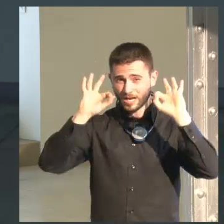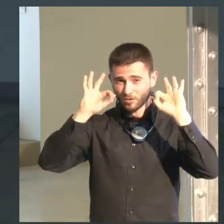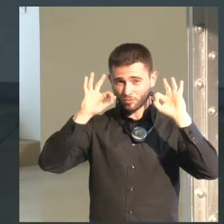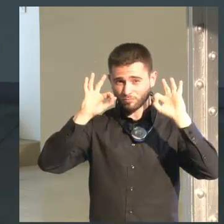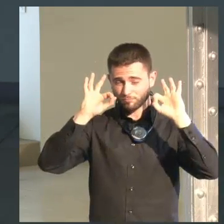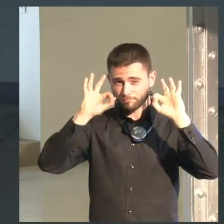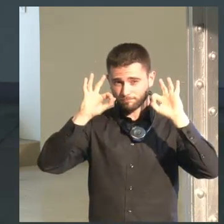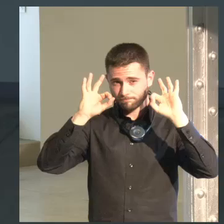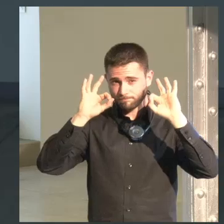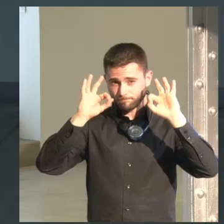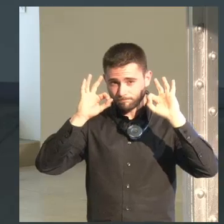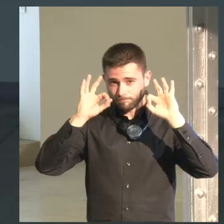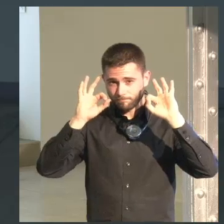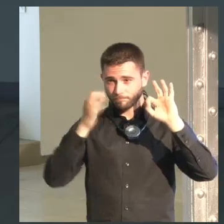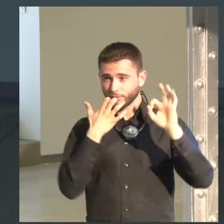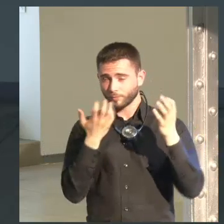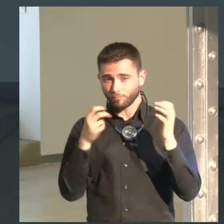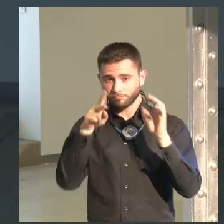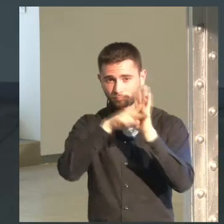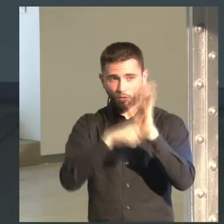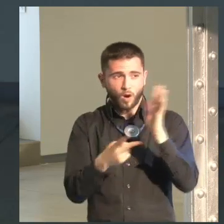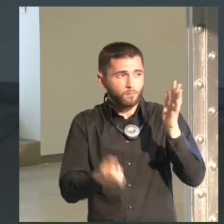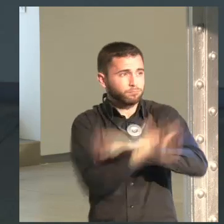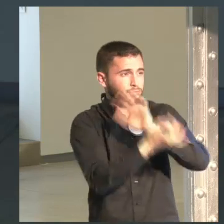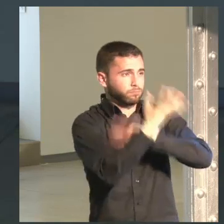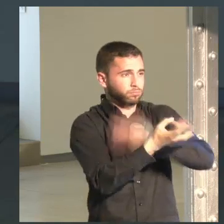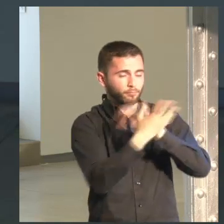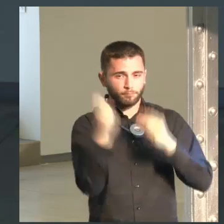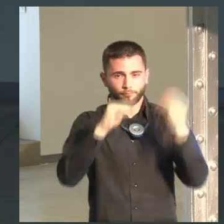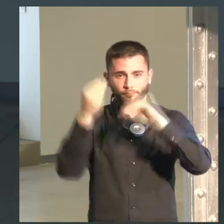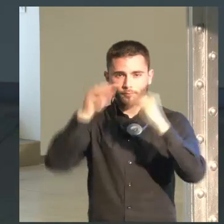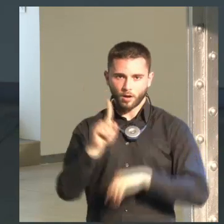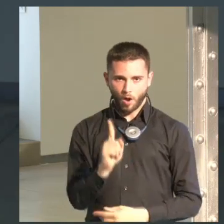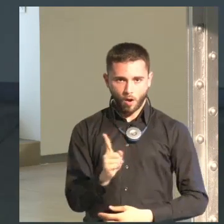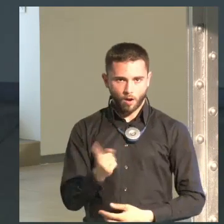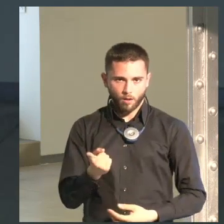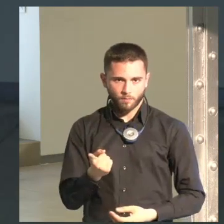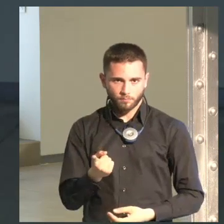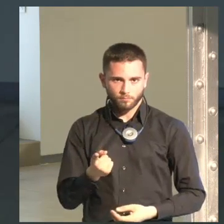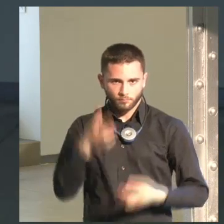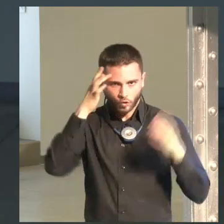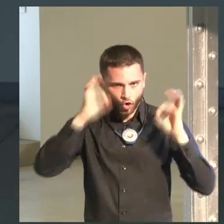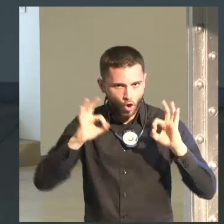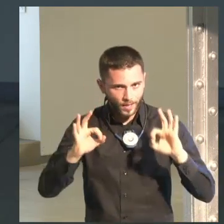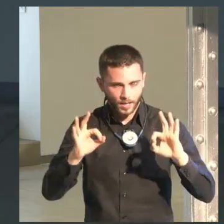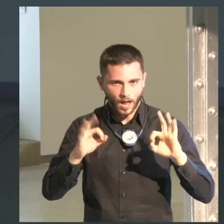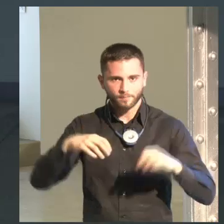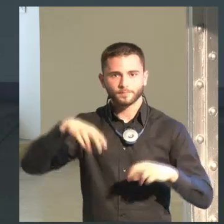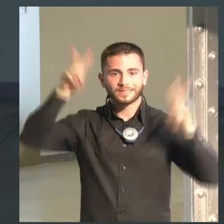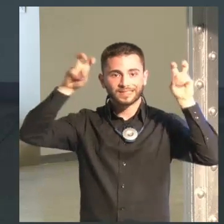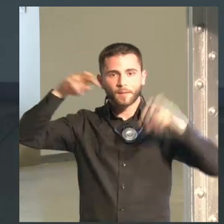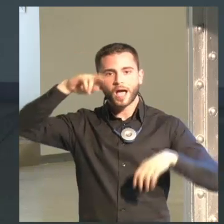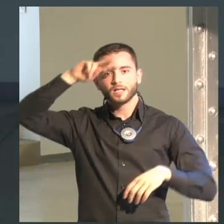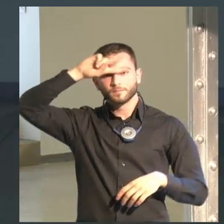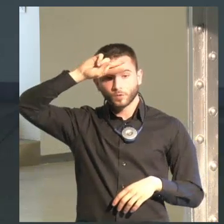es lo de regular por regular. Hablamos de asuntos que nos preocupan: